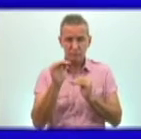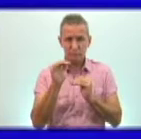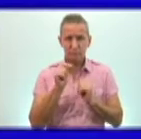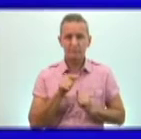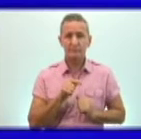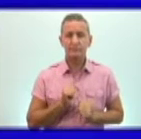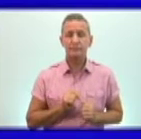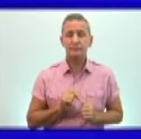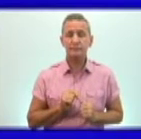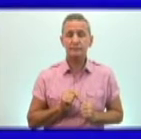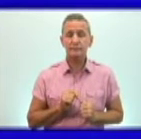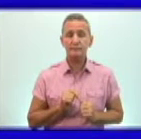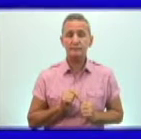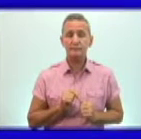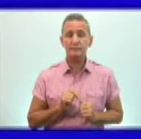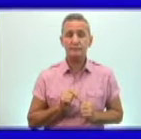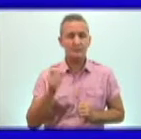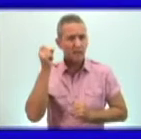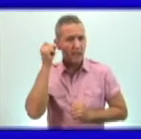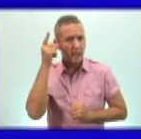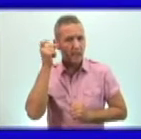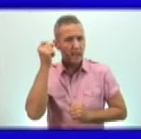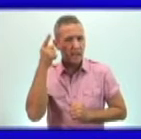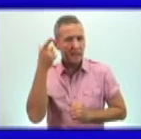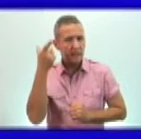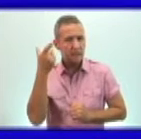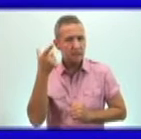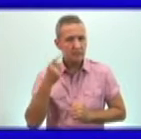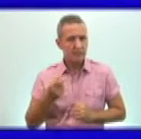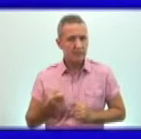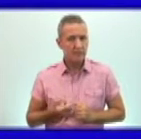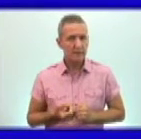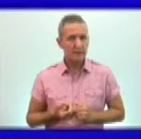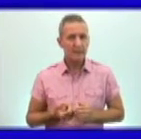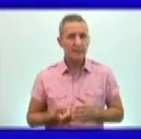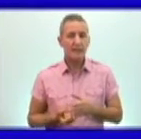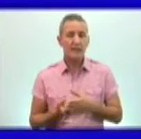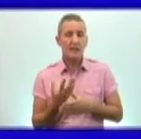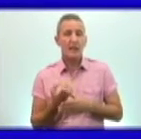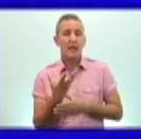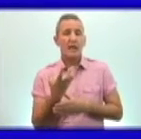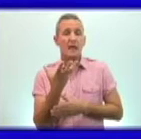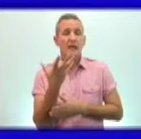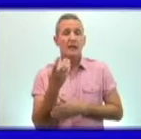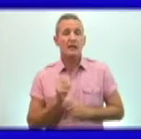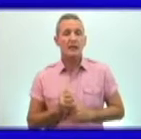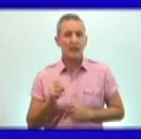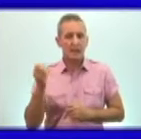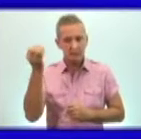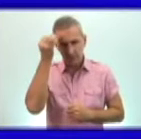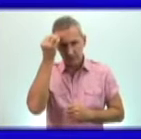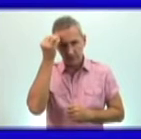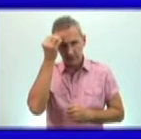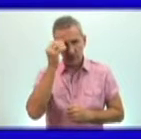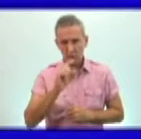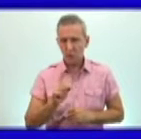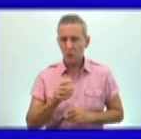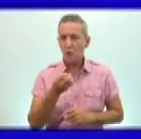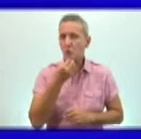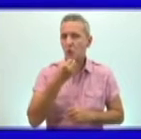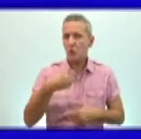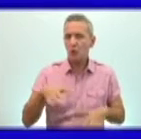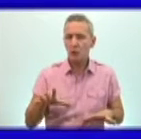afianza y considera que es la experiencia la que genera el conocimiento y por lo tanto no importa tanto